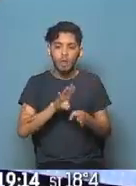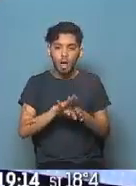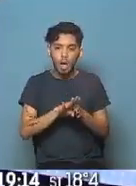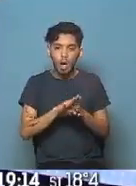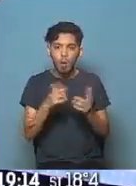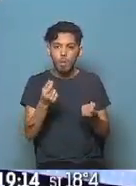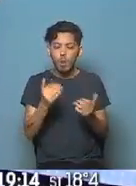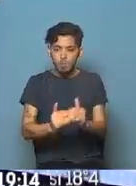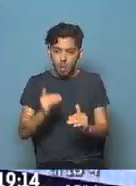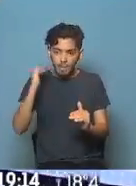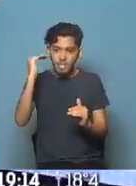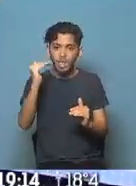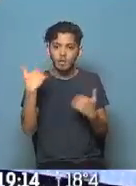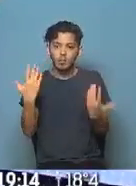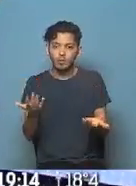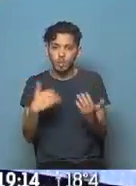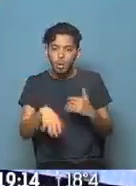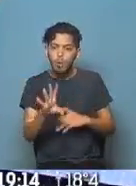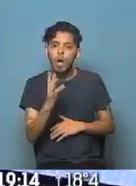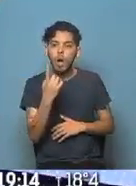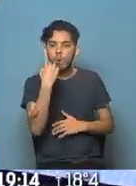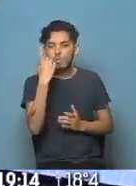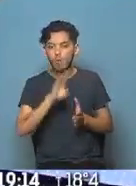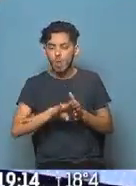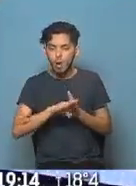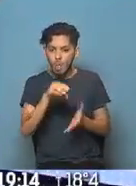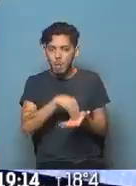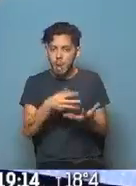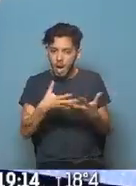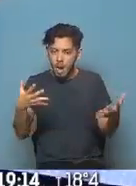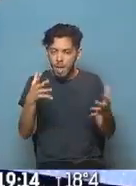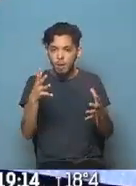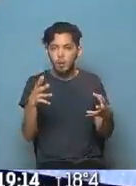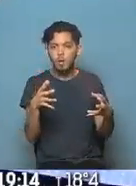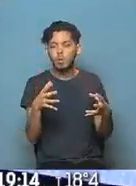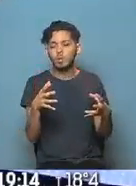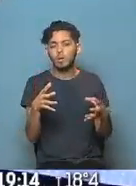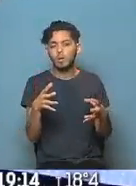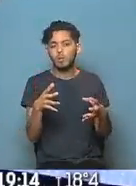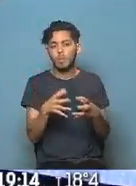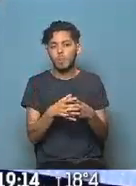tasa más alta, y con lo cual va a ser un mayor endeudamiento para el conjunto de